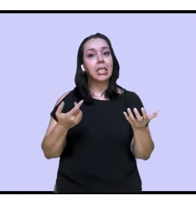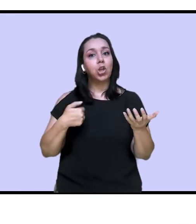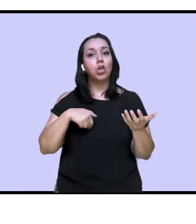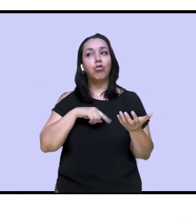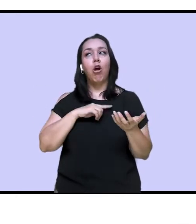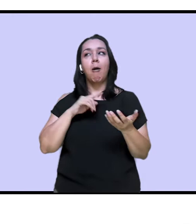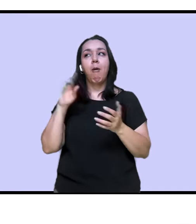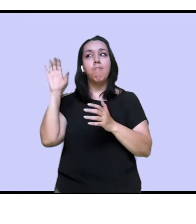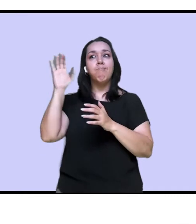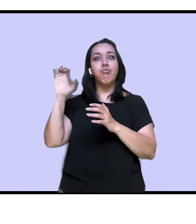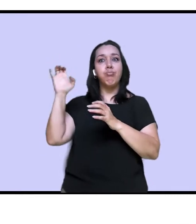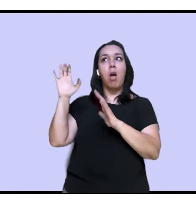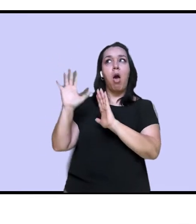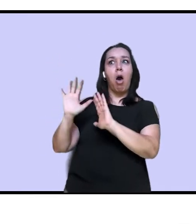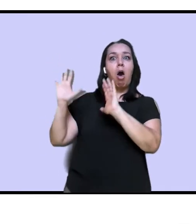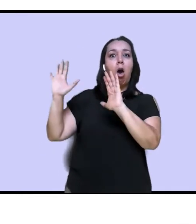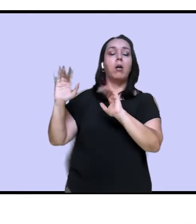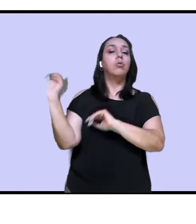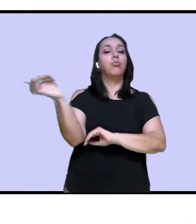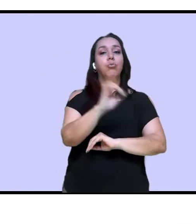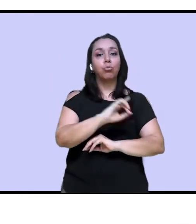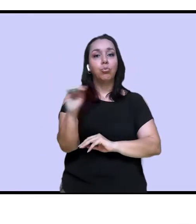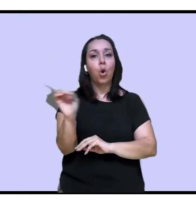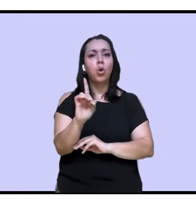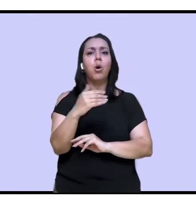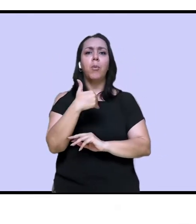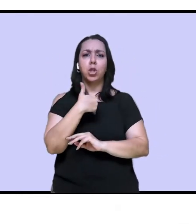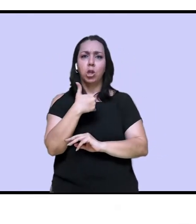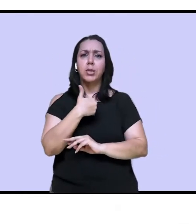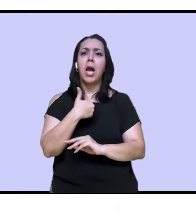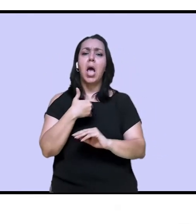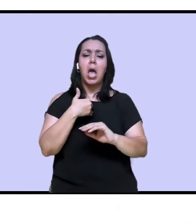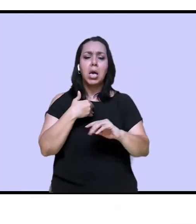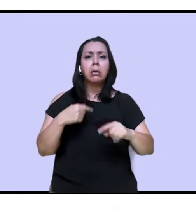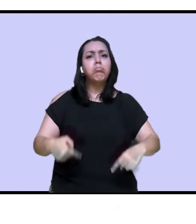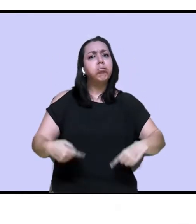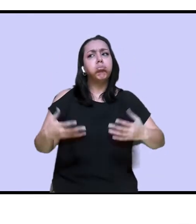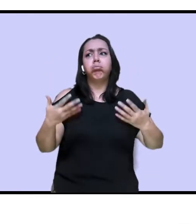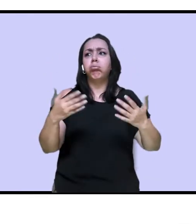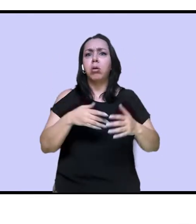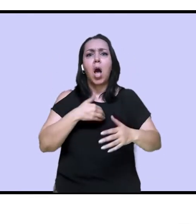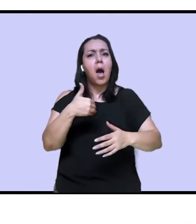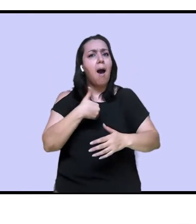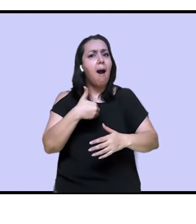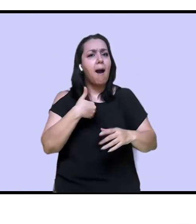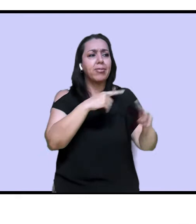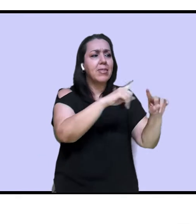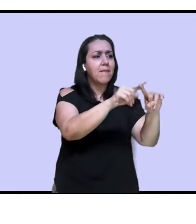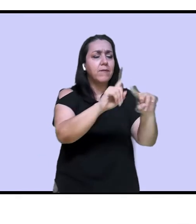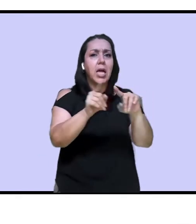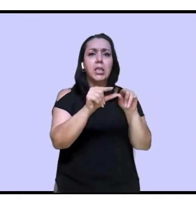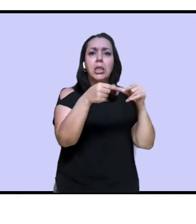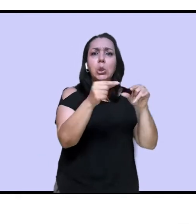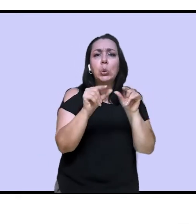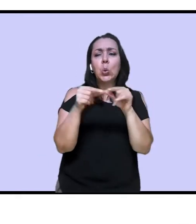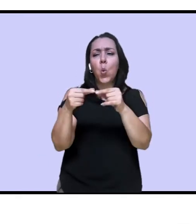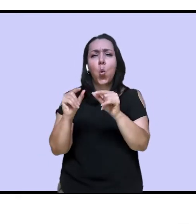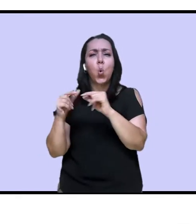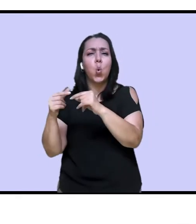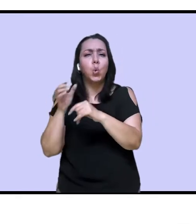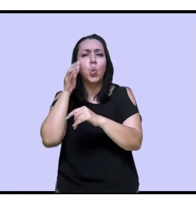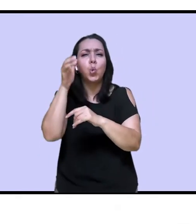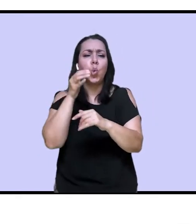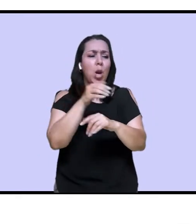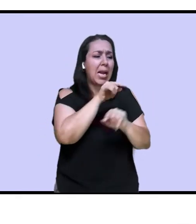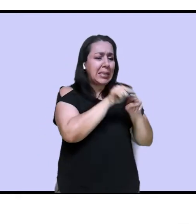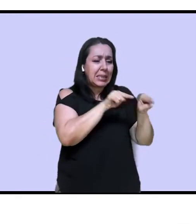somos eurocentristas, sino que existe más allá, ¿verdad? Y que todos los grupos culturales del